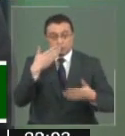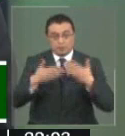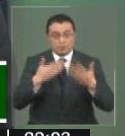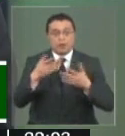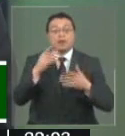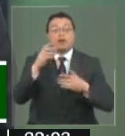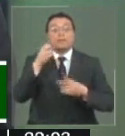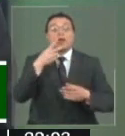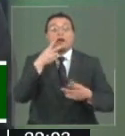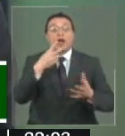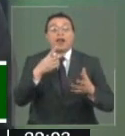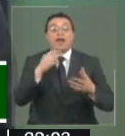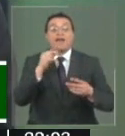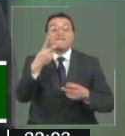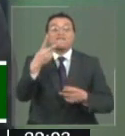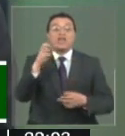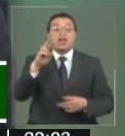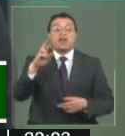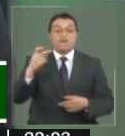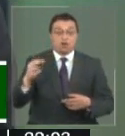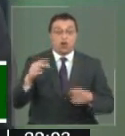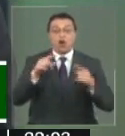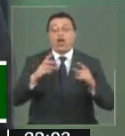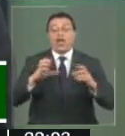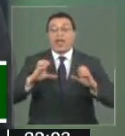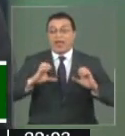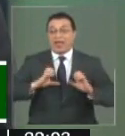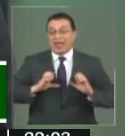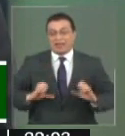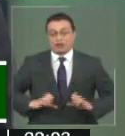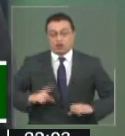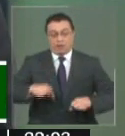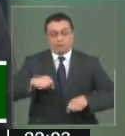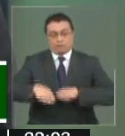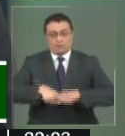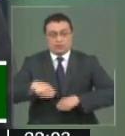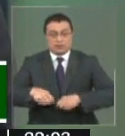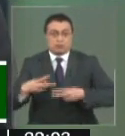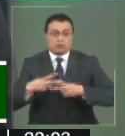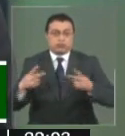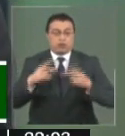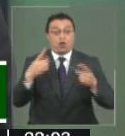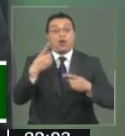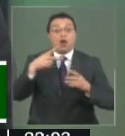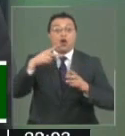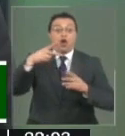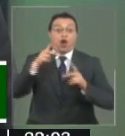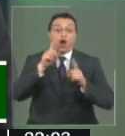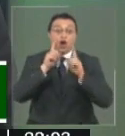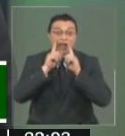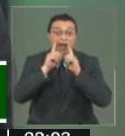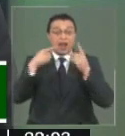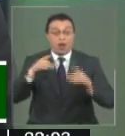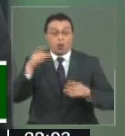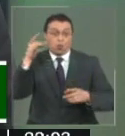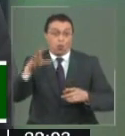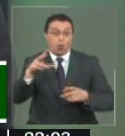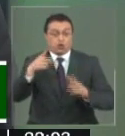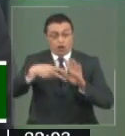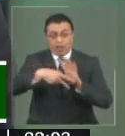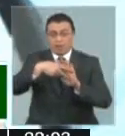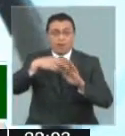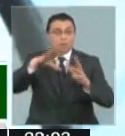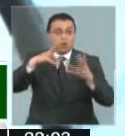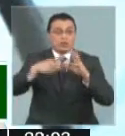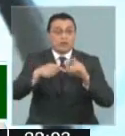proyecto Albergo Ético, viajando en una motocicleta, un hotel, diría yo, único a nivel mundial, en que la mitad del